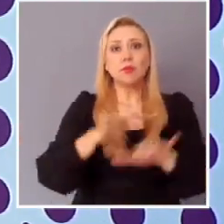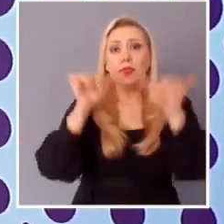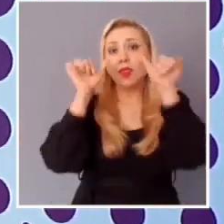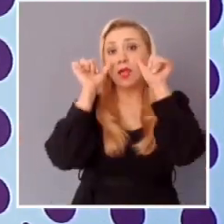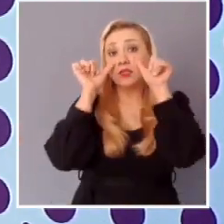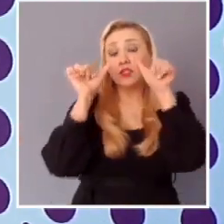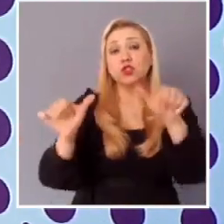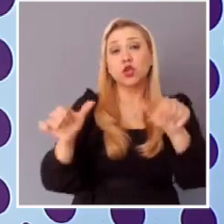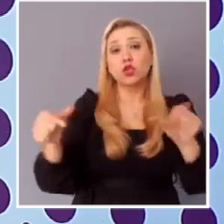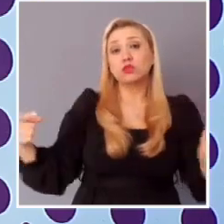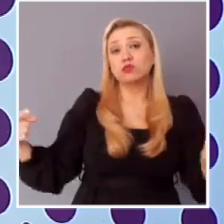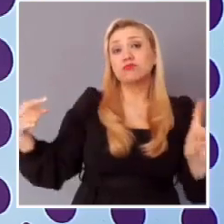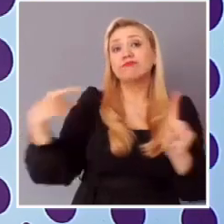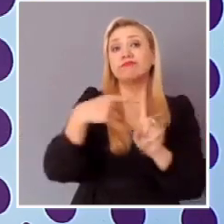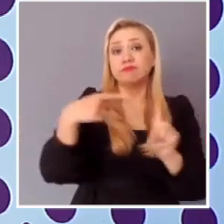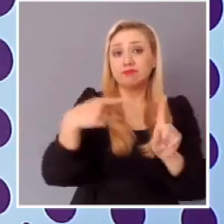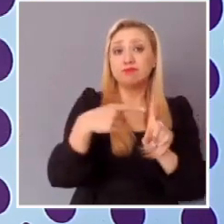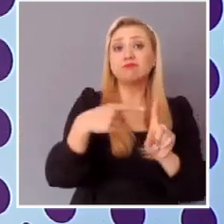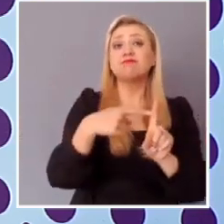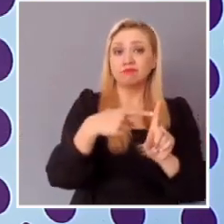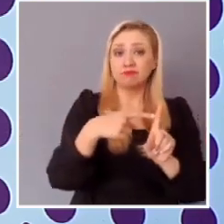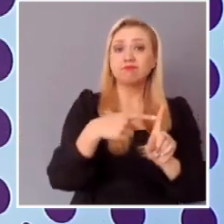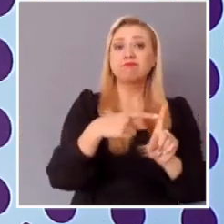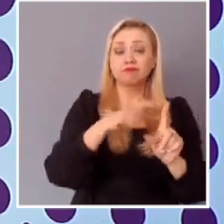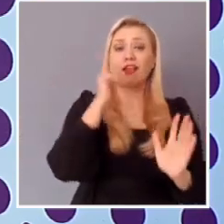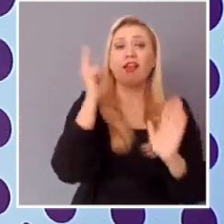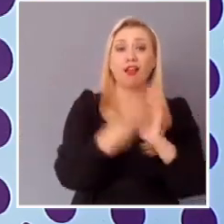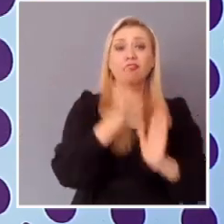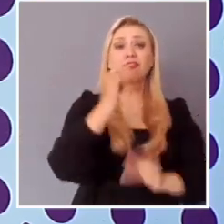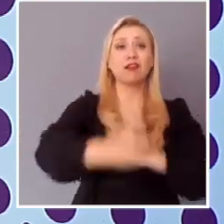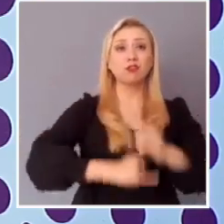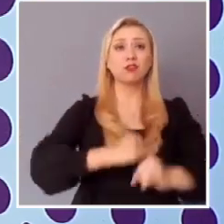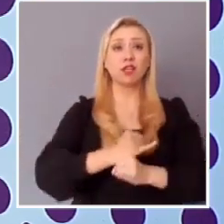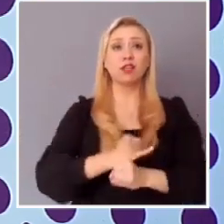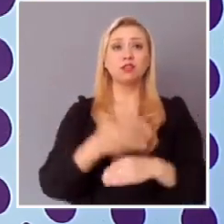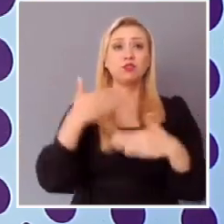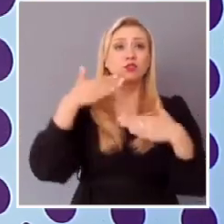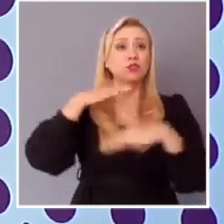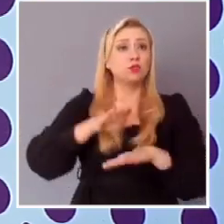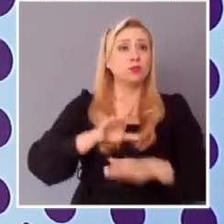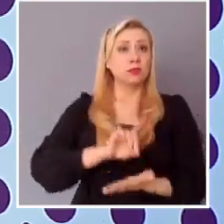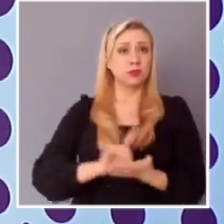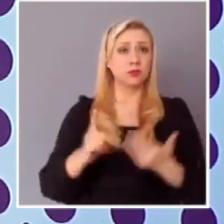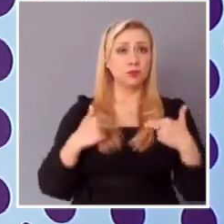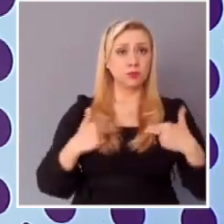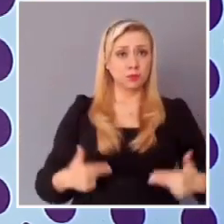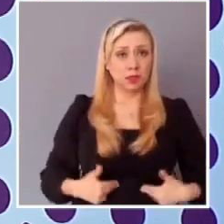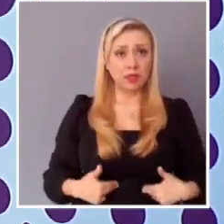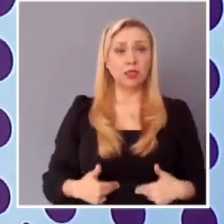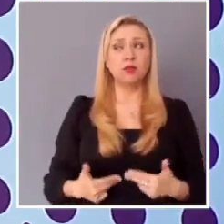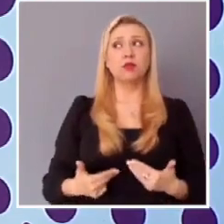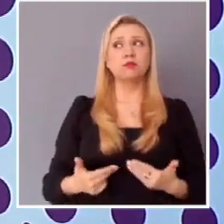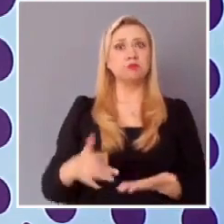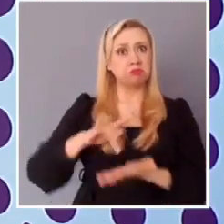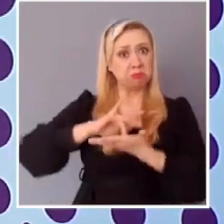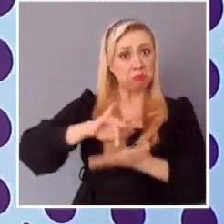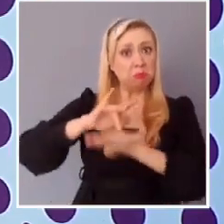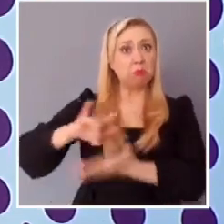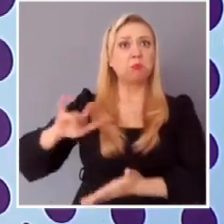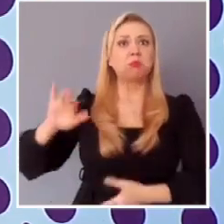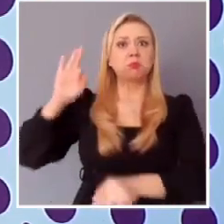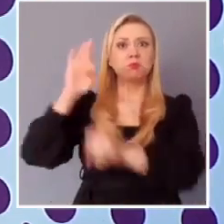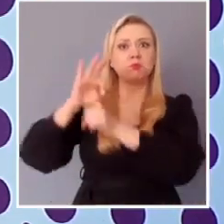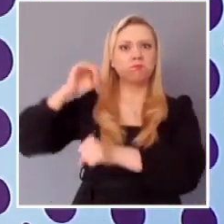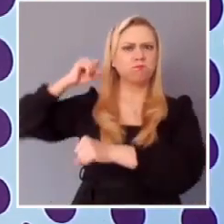más puntualidad estándares y principios internacionales de derechos humanos en estos momentos. La están apoyando